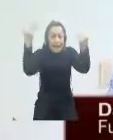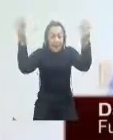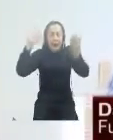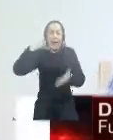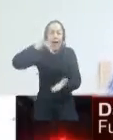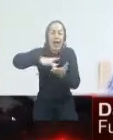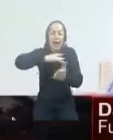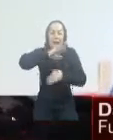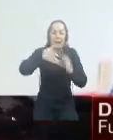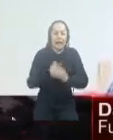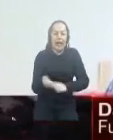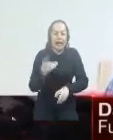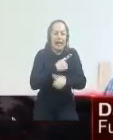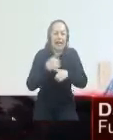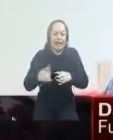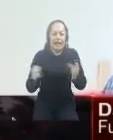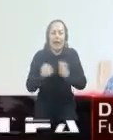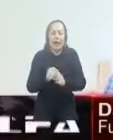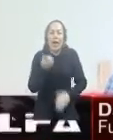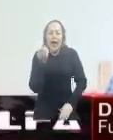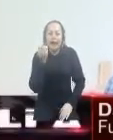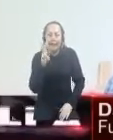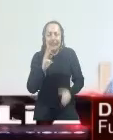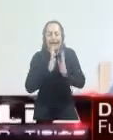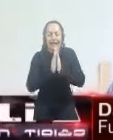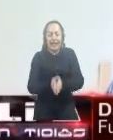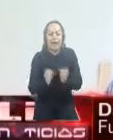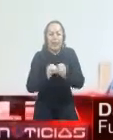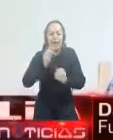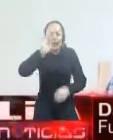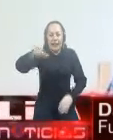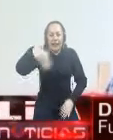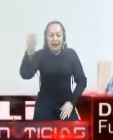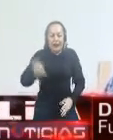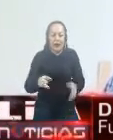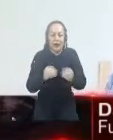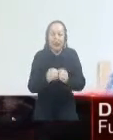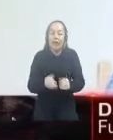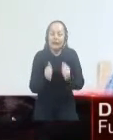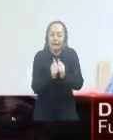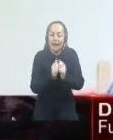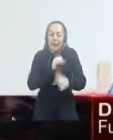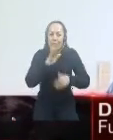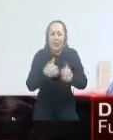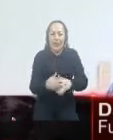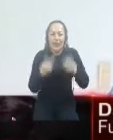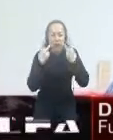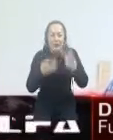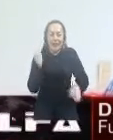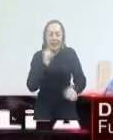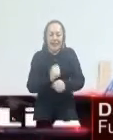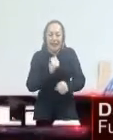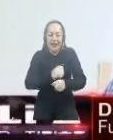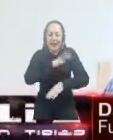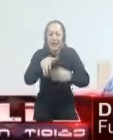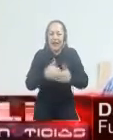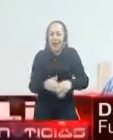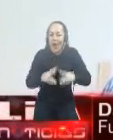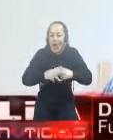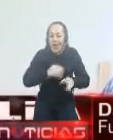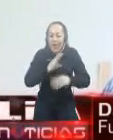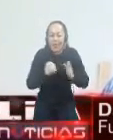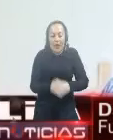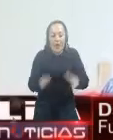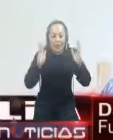ser de esta semana hasta el 13 de diciembre y la próxima semana para que nos acompañen a ver todos los trabajos que se elaboraron, los talleres que se dictaron